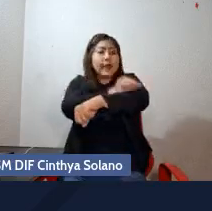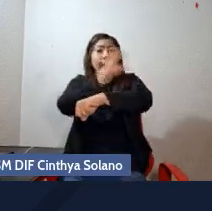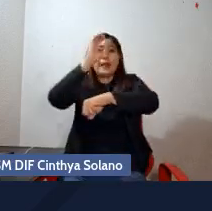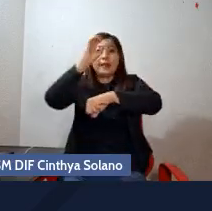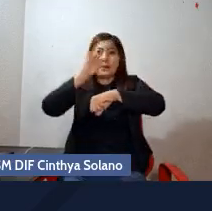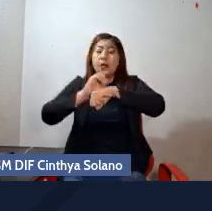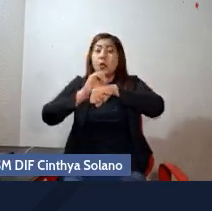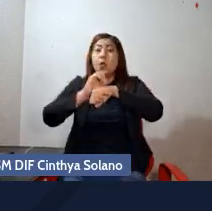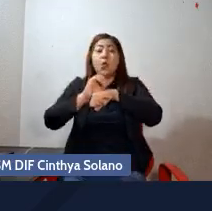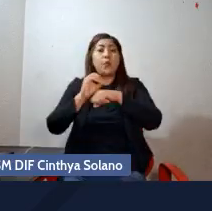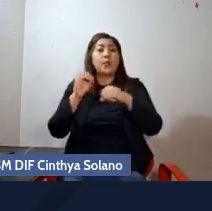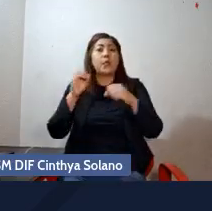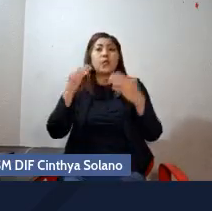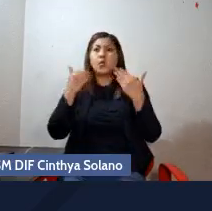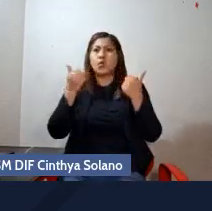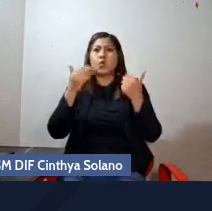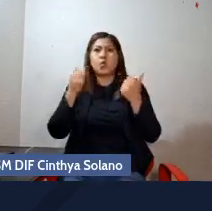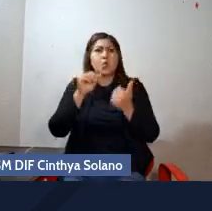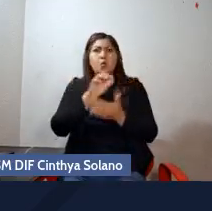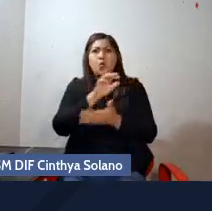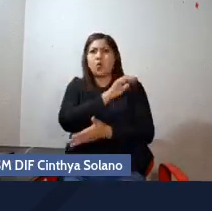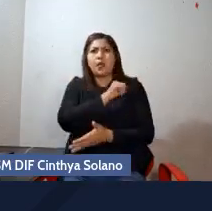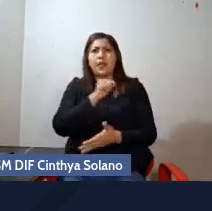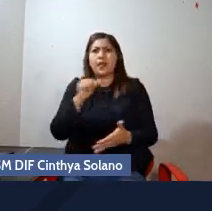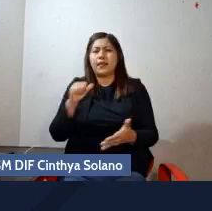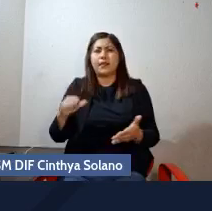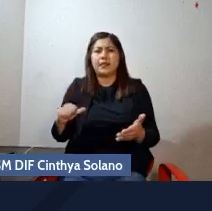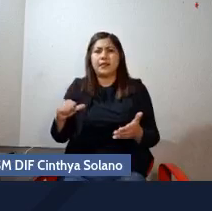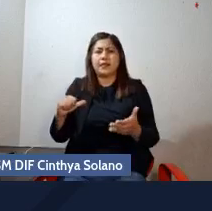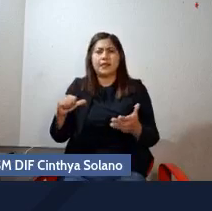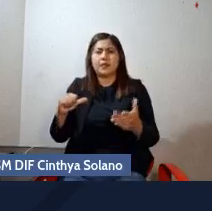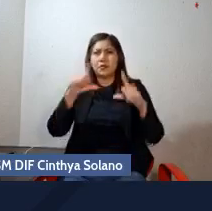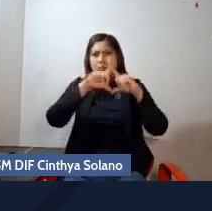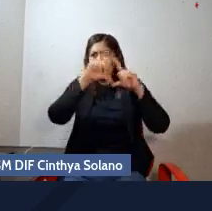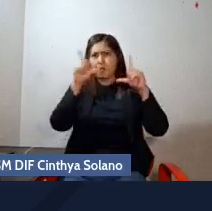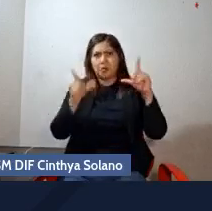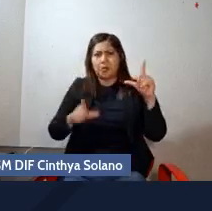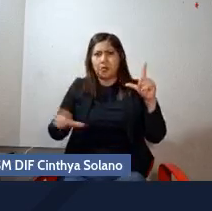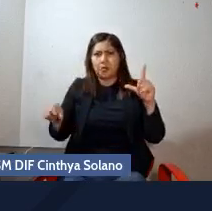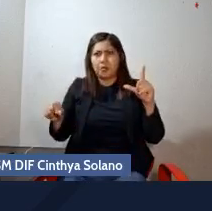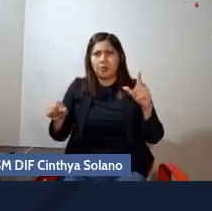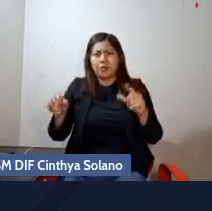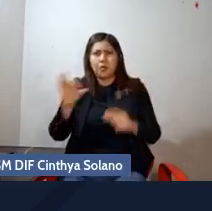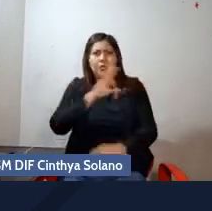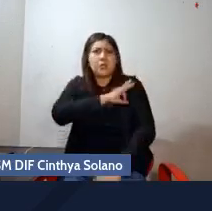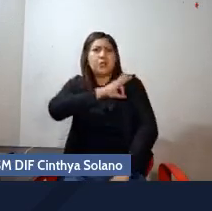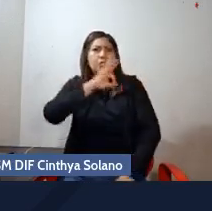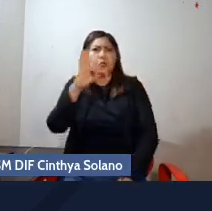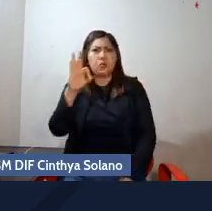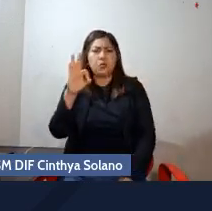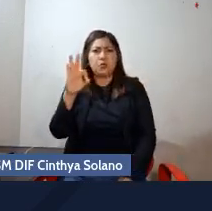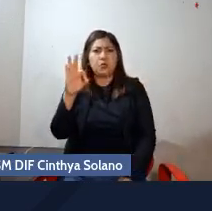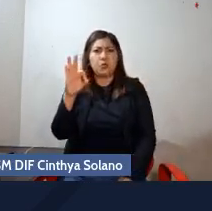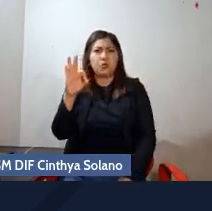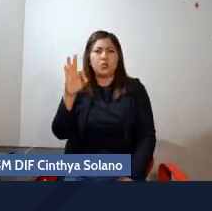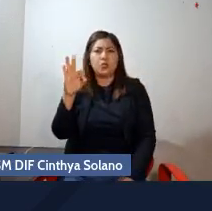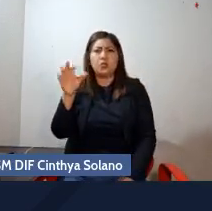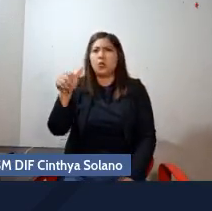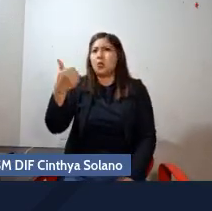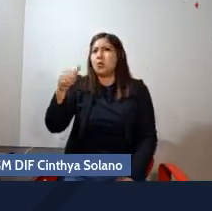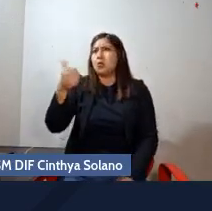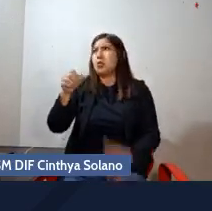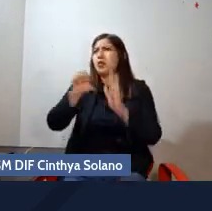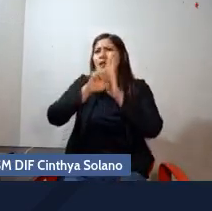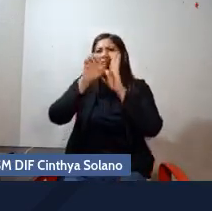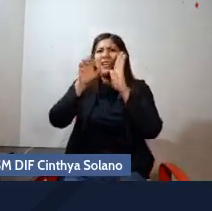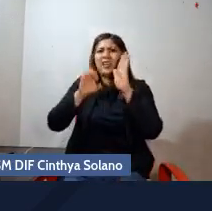la República. O pueden hacerlo a través, si les quedamos muy lejos o están en otro lugar de la República,